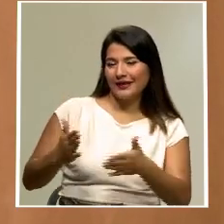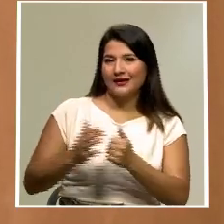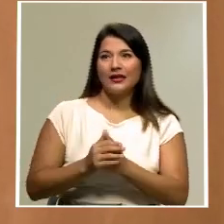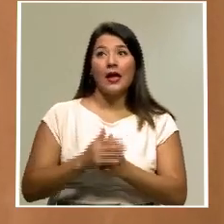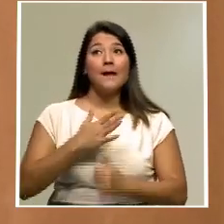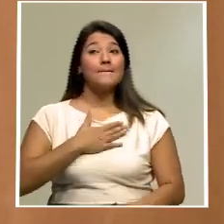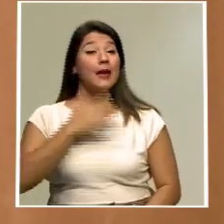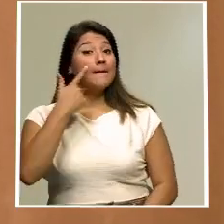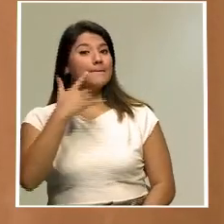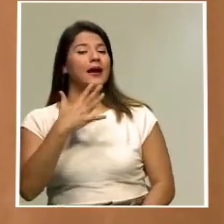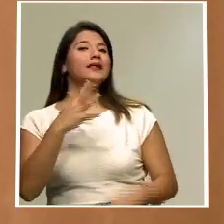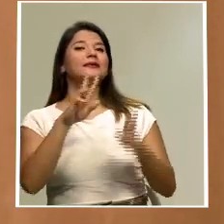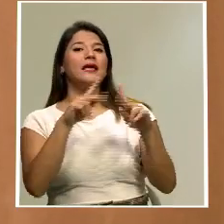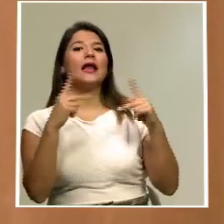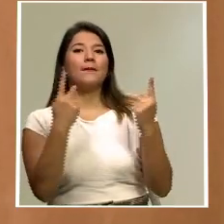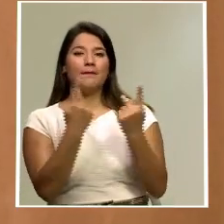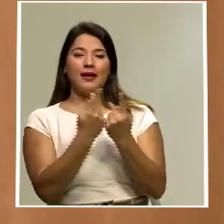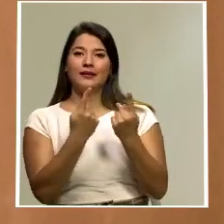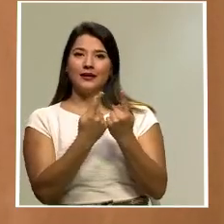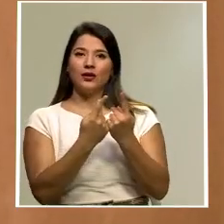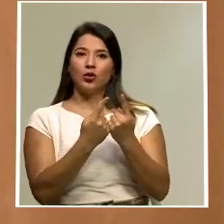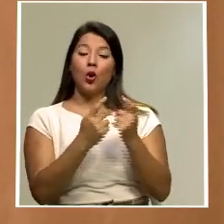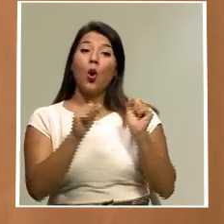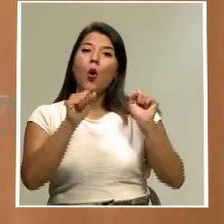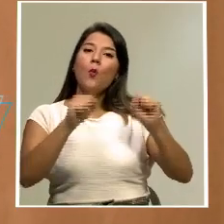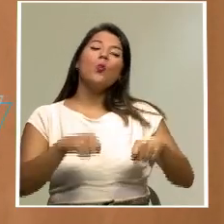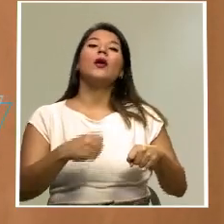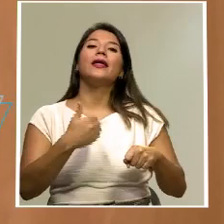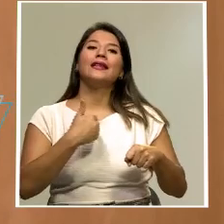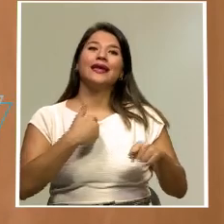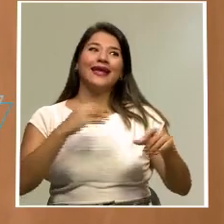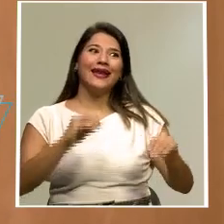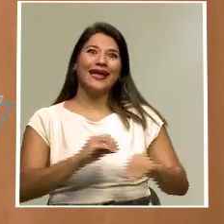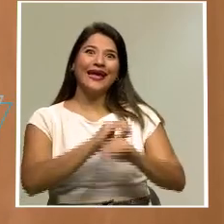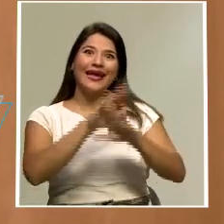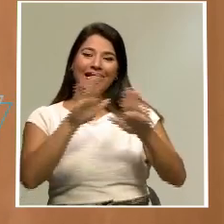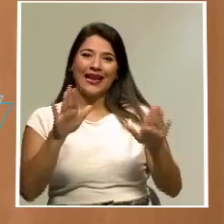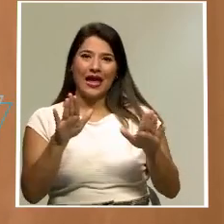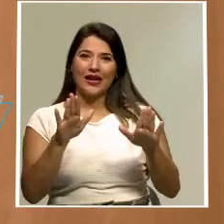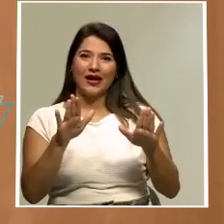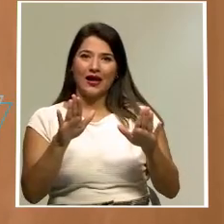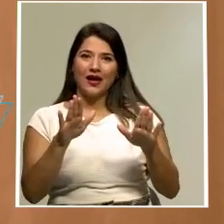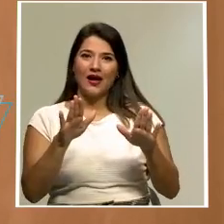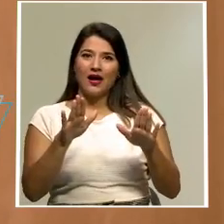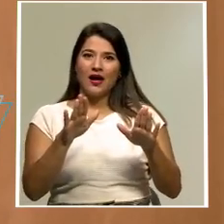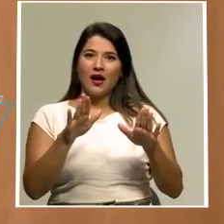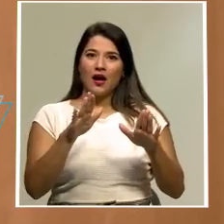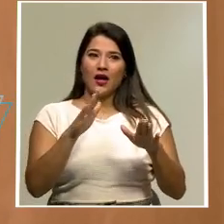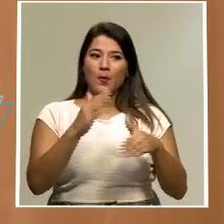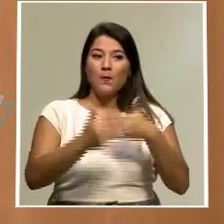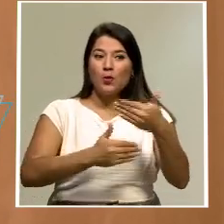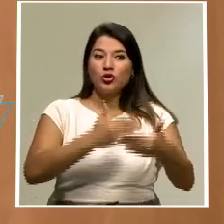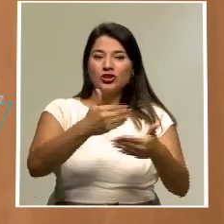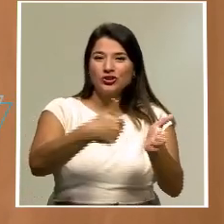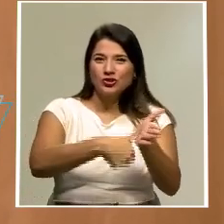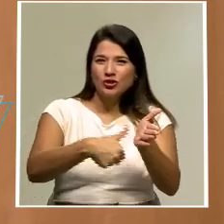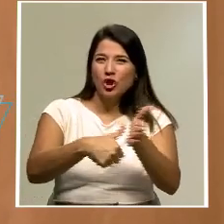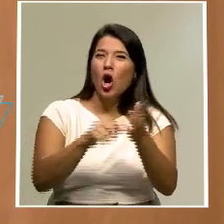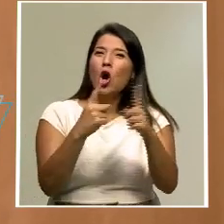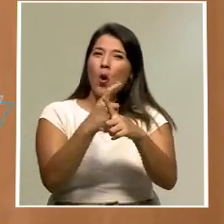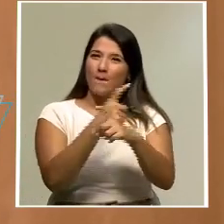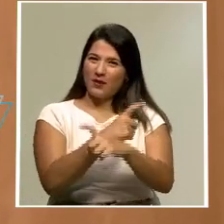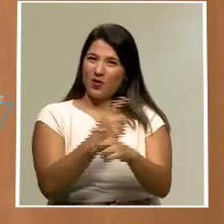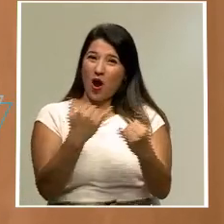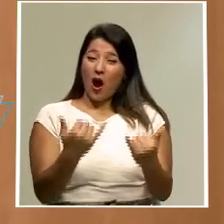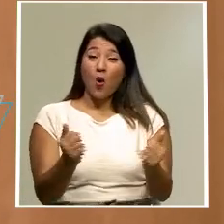partido enfrentará claramente una de las elecciones más complejas en un contexto de pandemia y